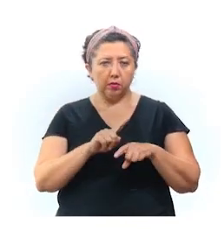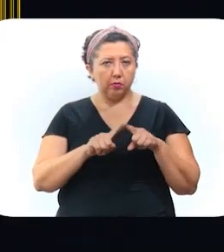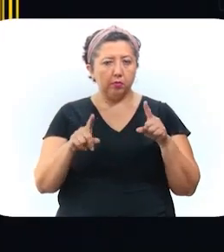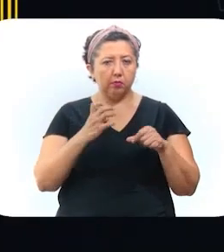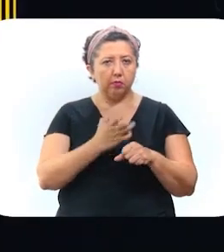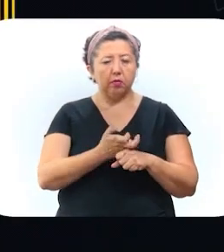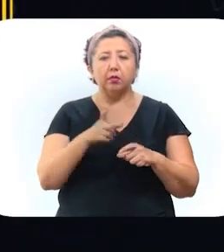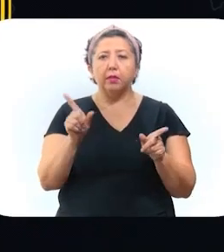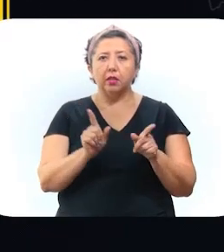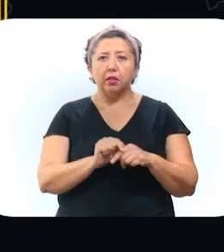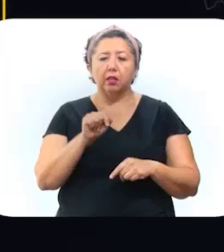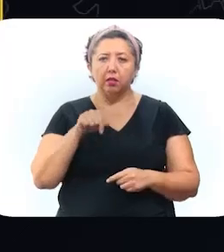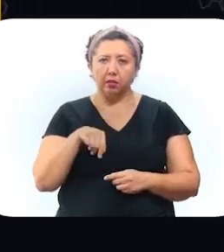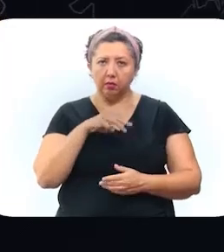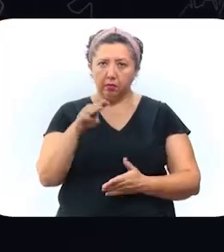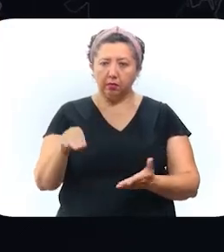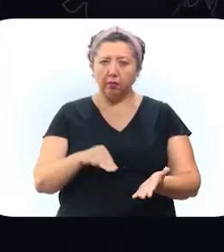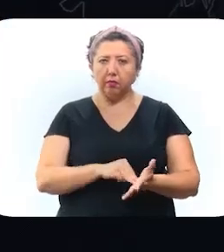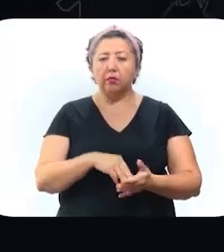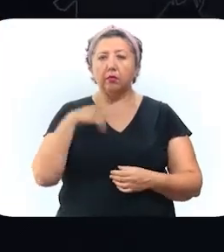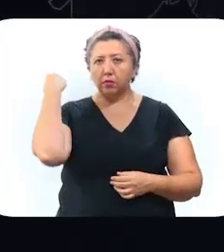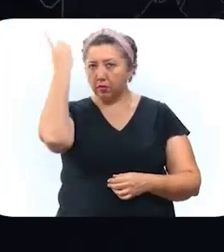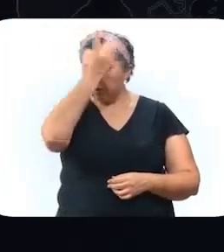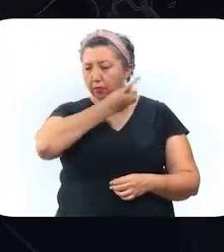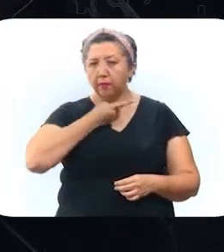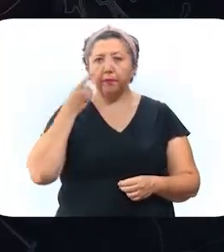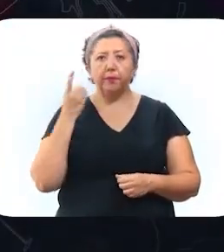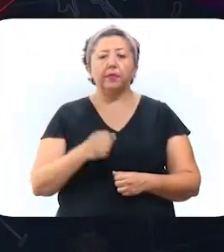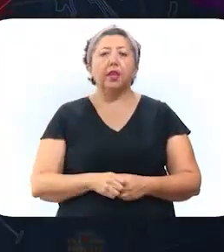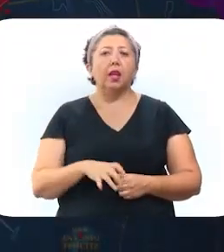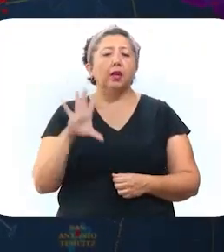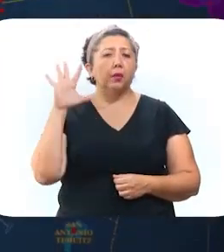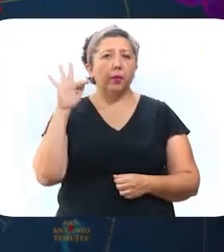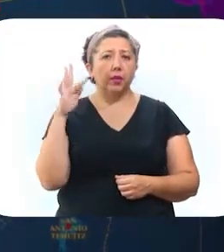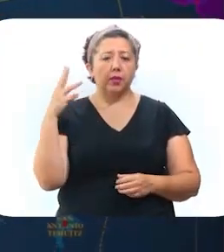estado. Específicamente, en Mérida se han diagnosticado